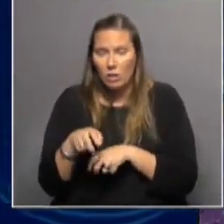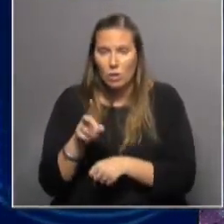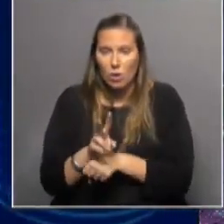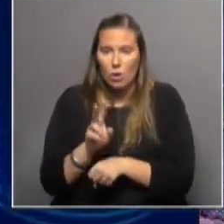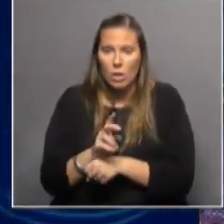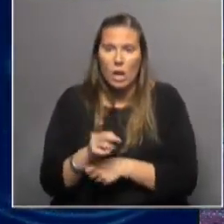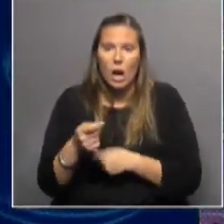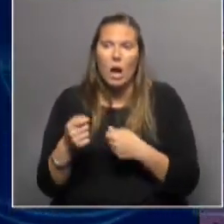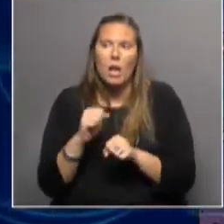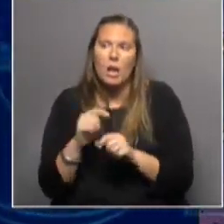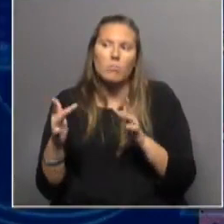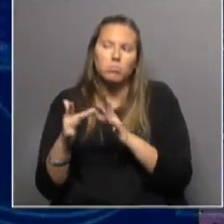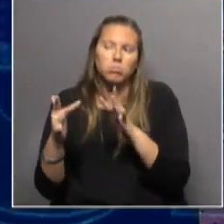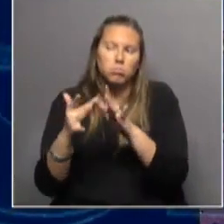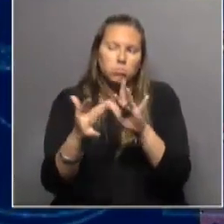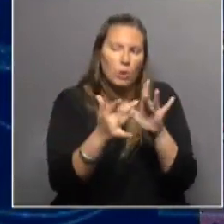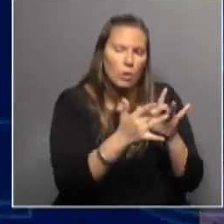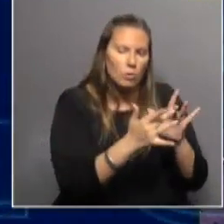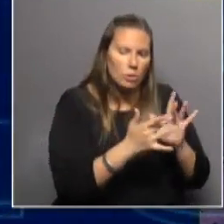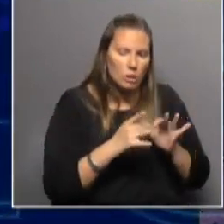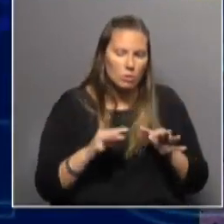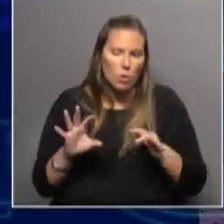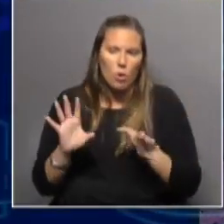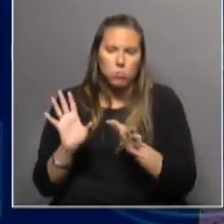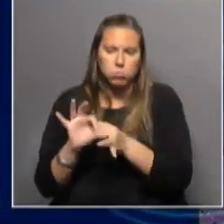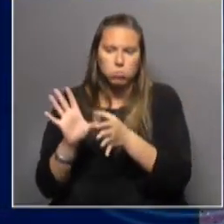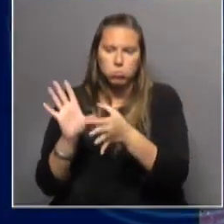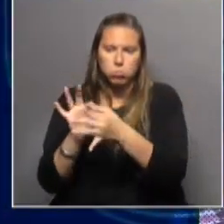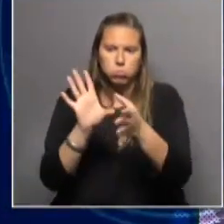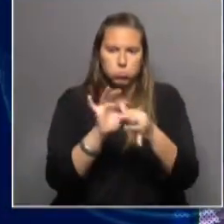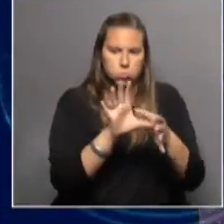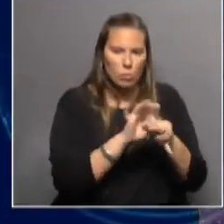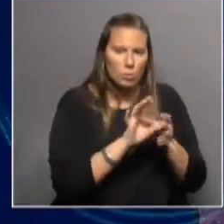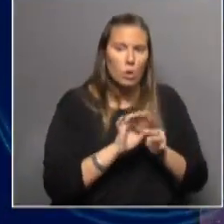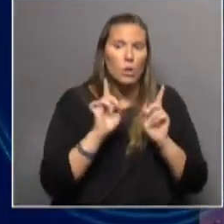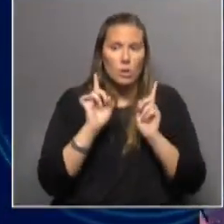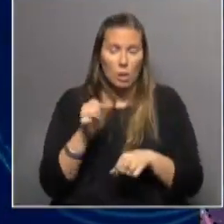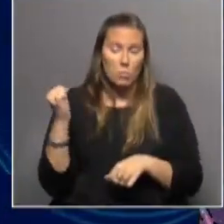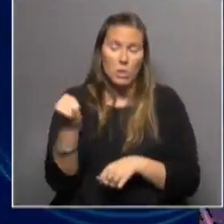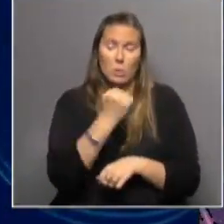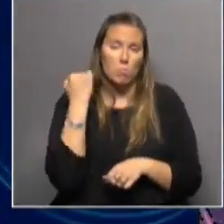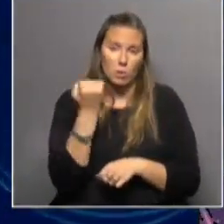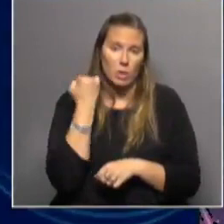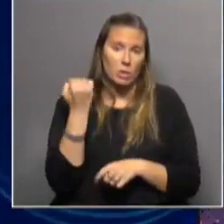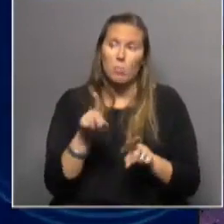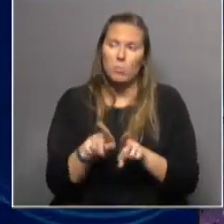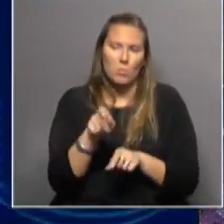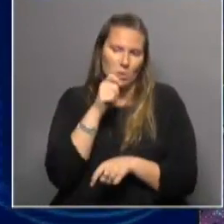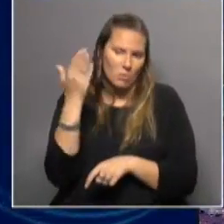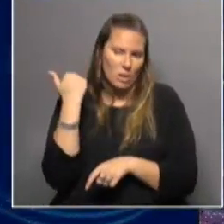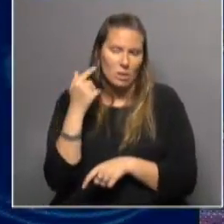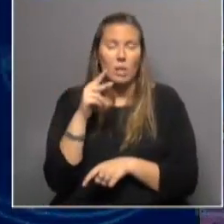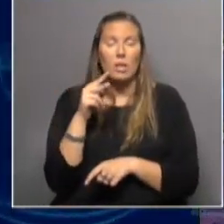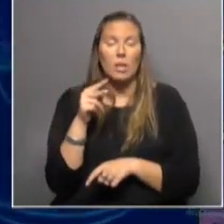importantísimo en esto en todo lo que sea movimiento bien lo también se compartía en esa entrevista es muy importante